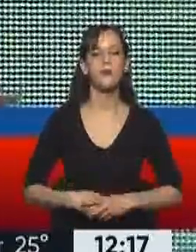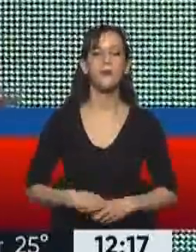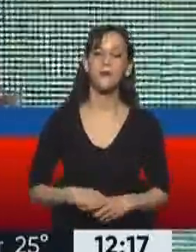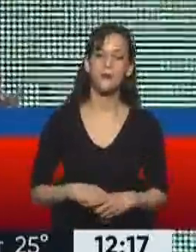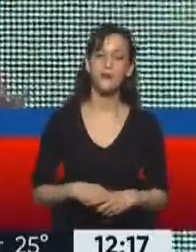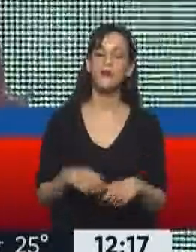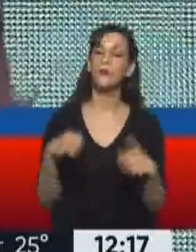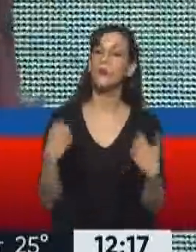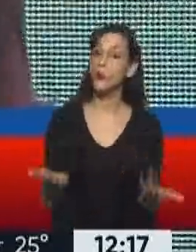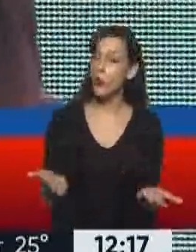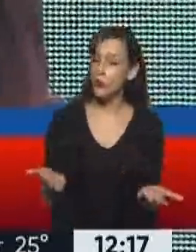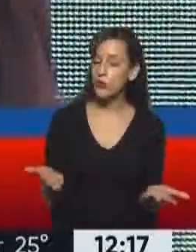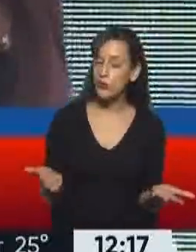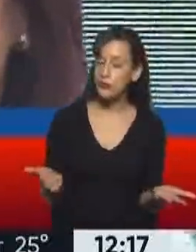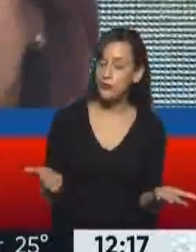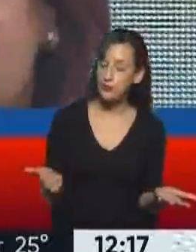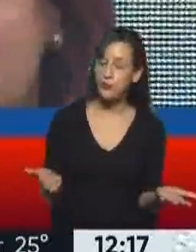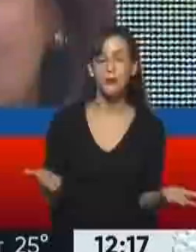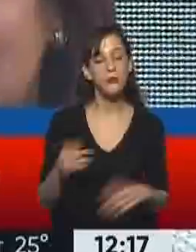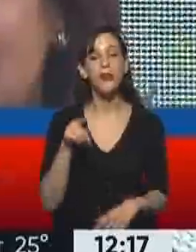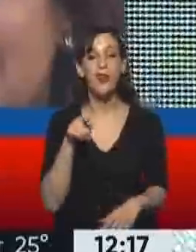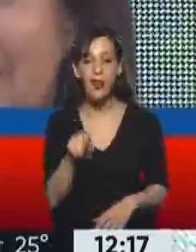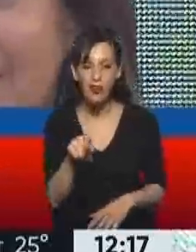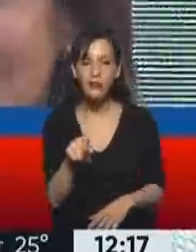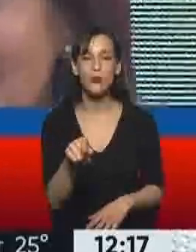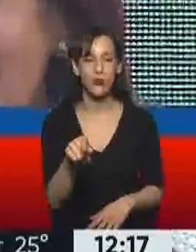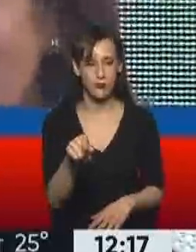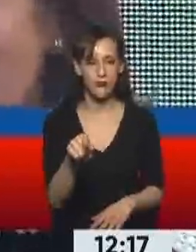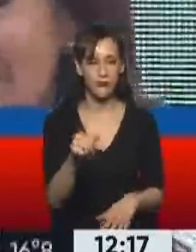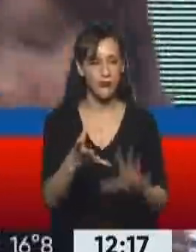Entonces, esa arquitectura